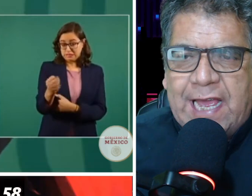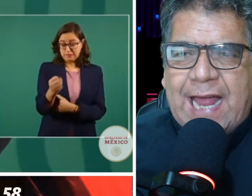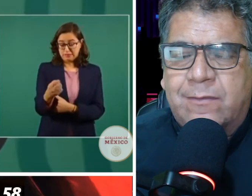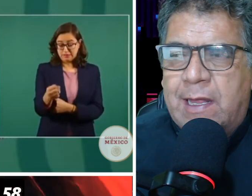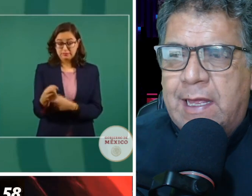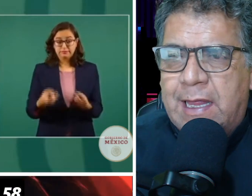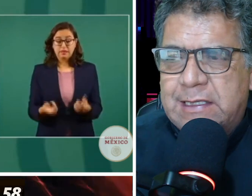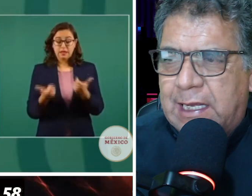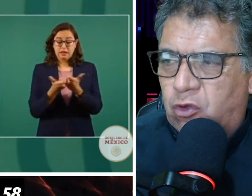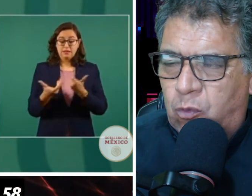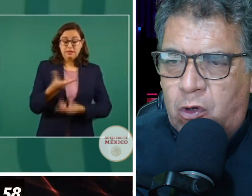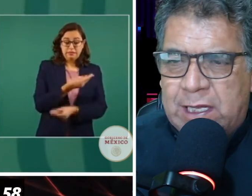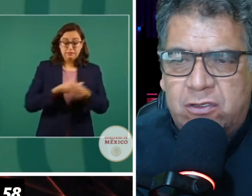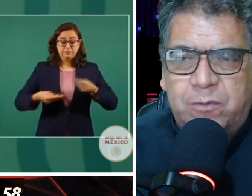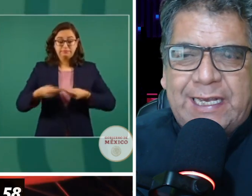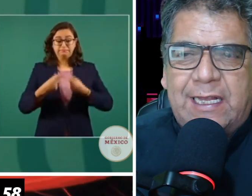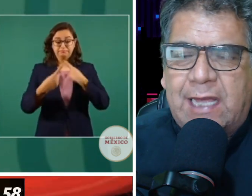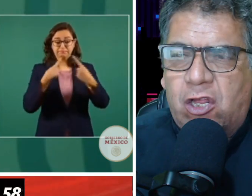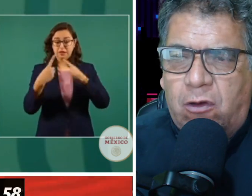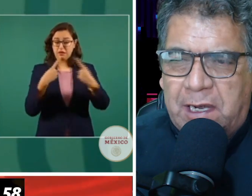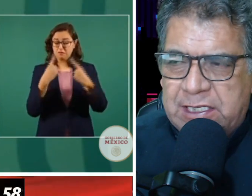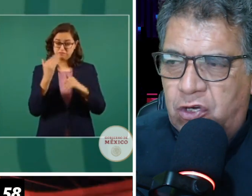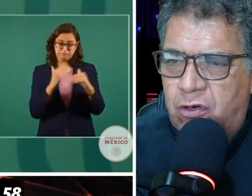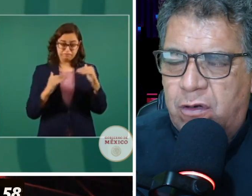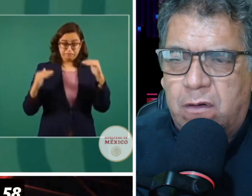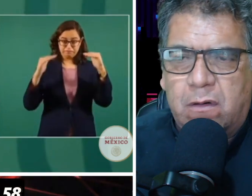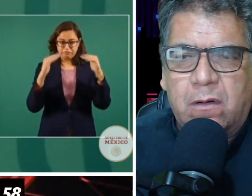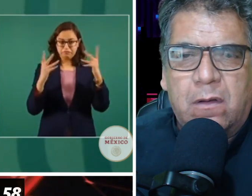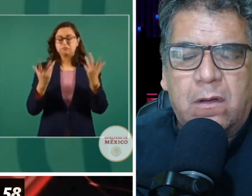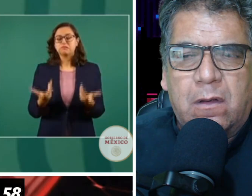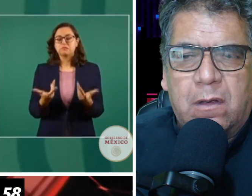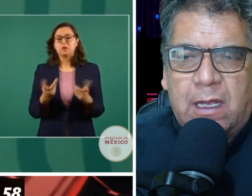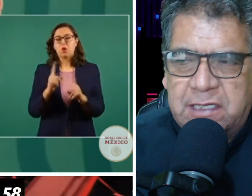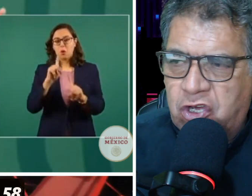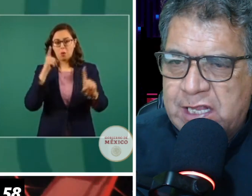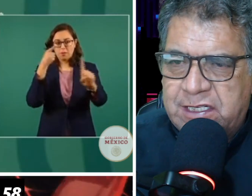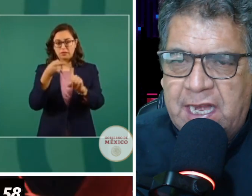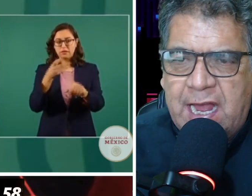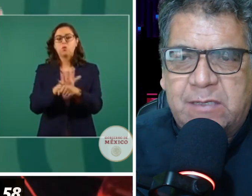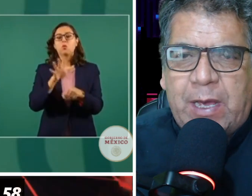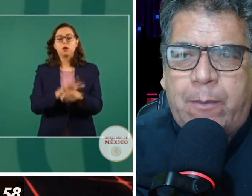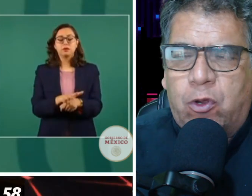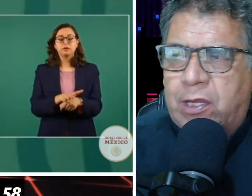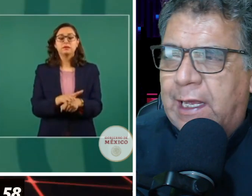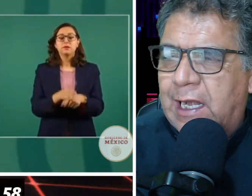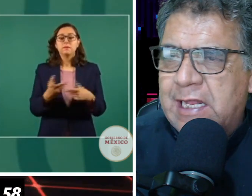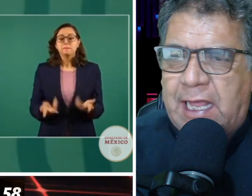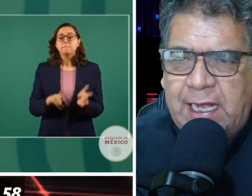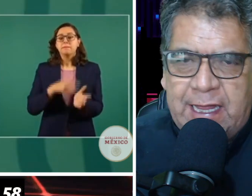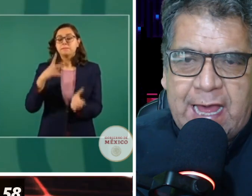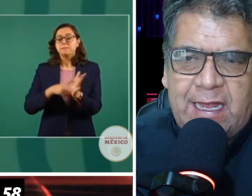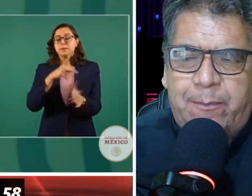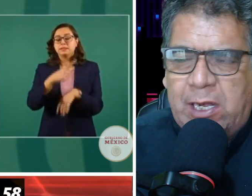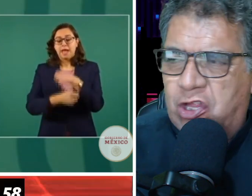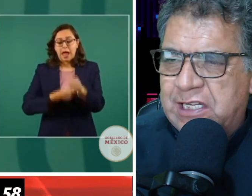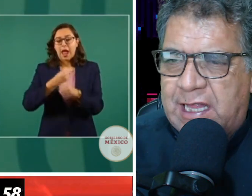anuncia las medidas que tomó el subsecretario de Gobernación, el señor Encinas, para proteger la